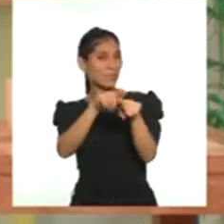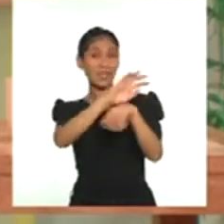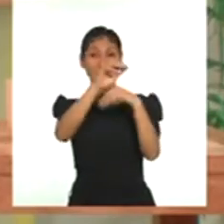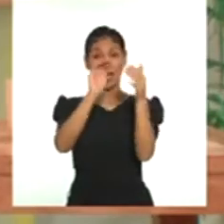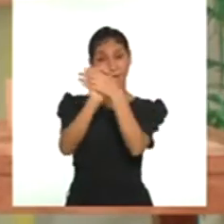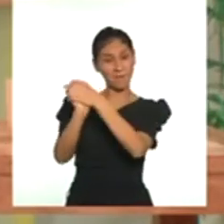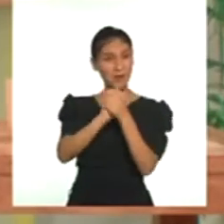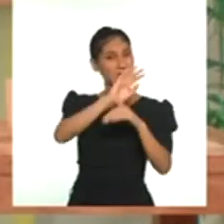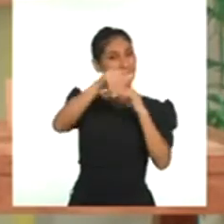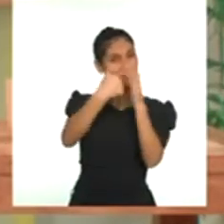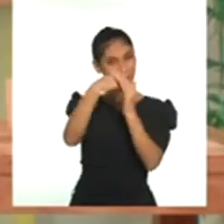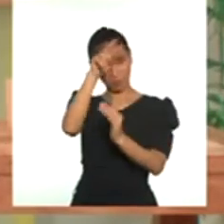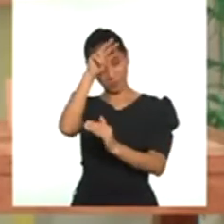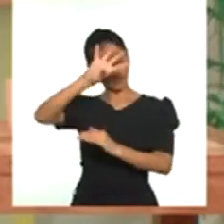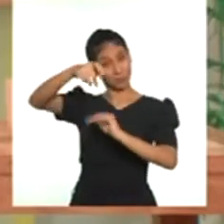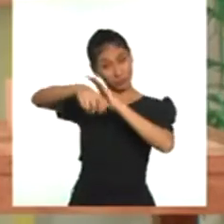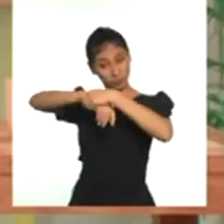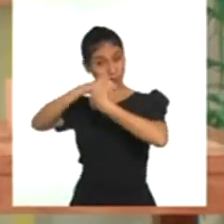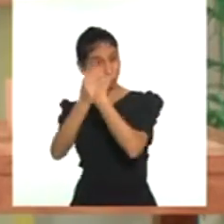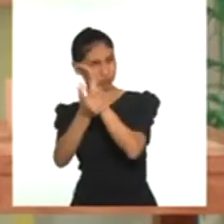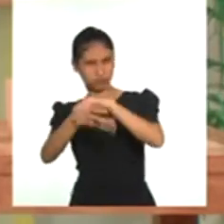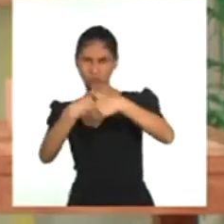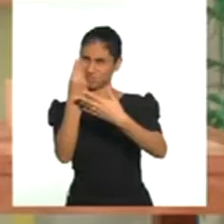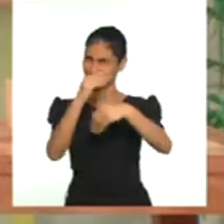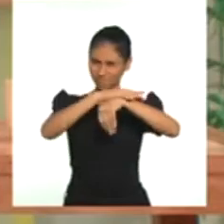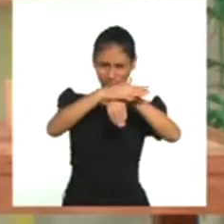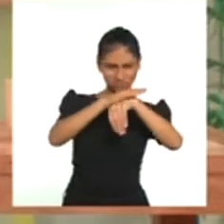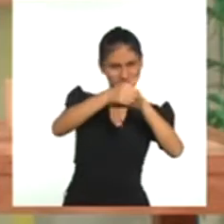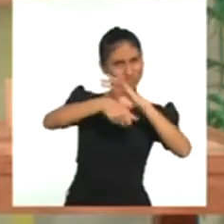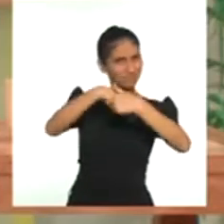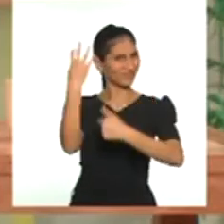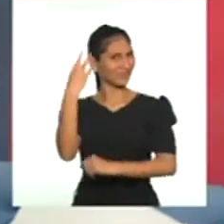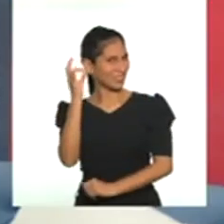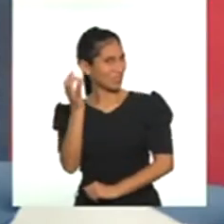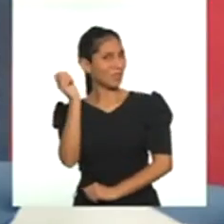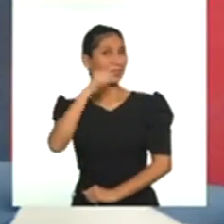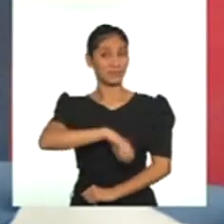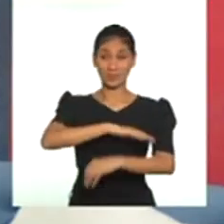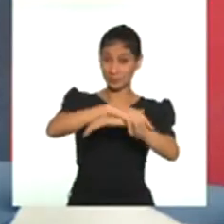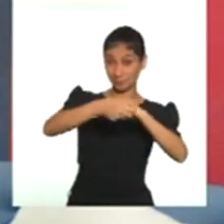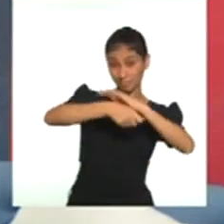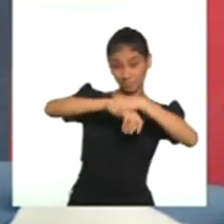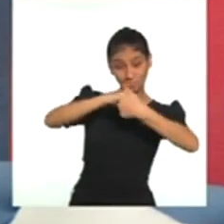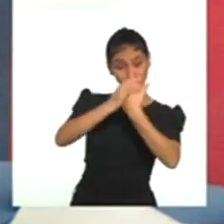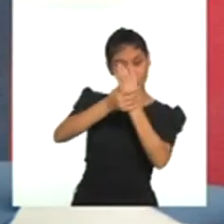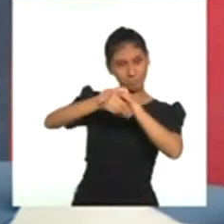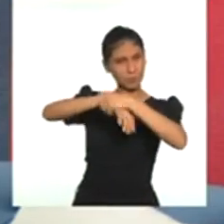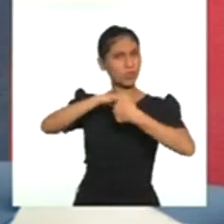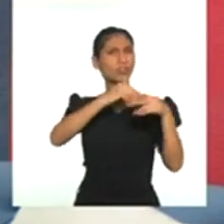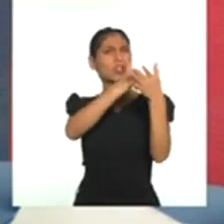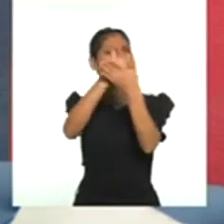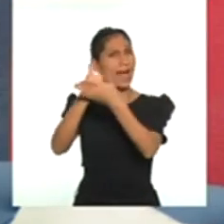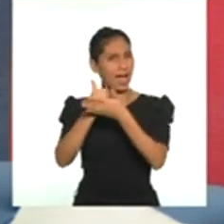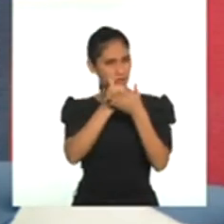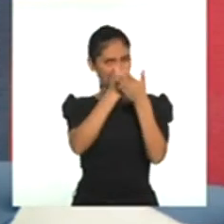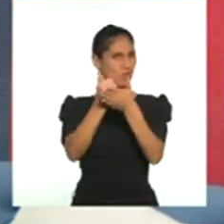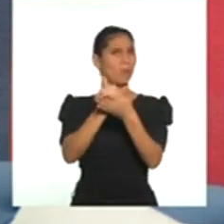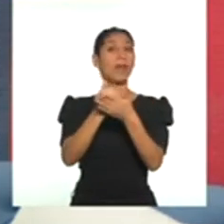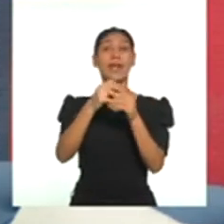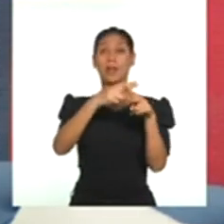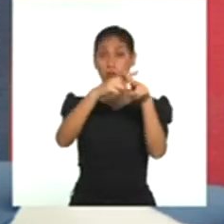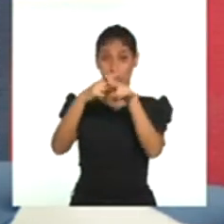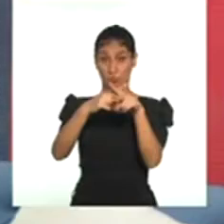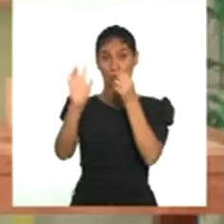amigos de todo el Perú, a lavarse las manos con abundante jabón siempre. Dicha práctica nos ayudará a seguir previniendo el contagio